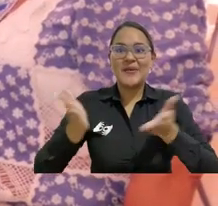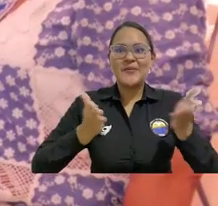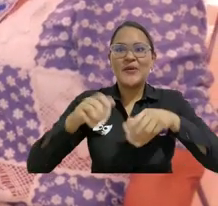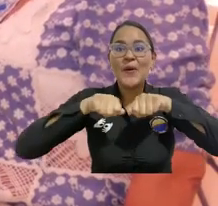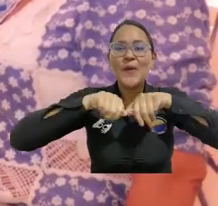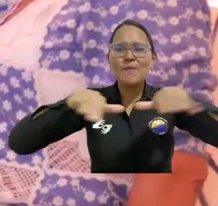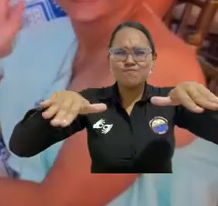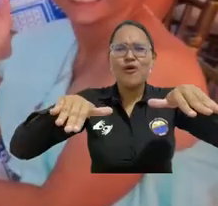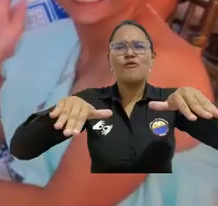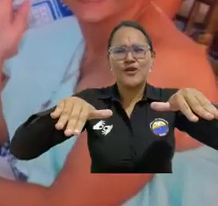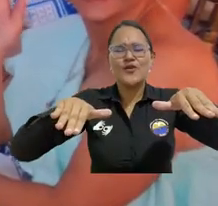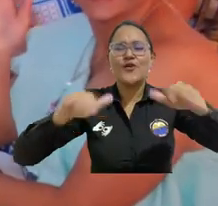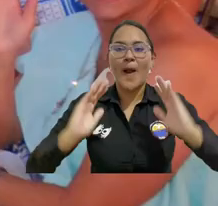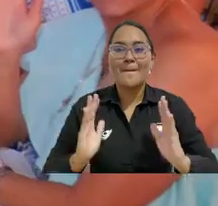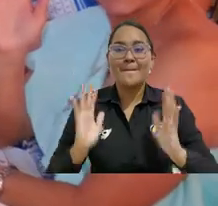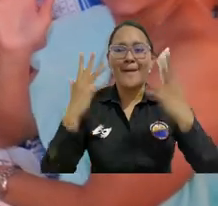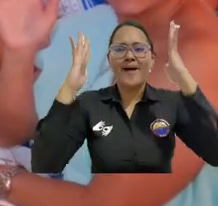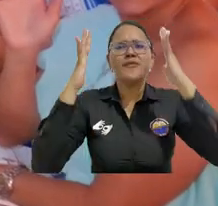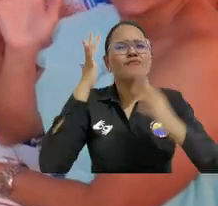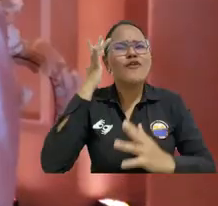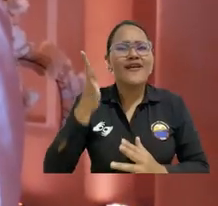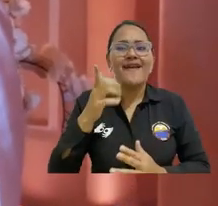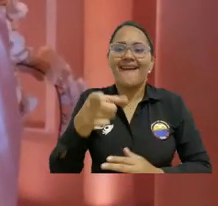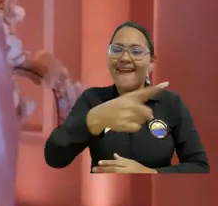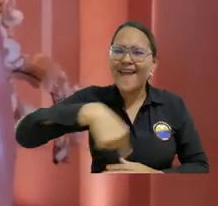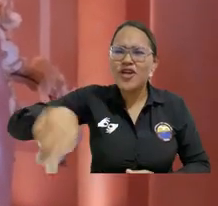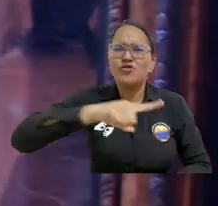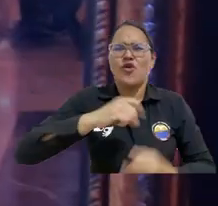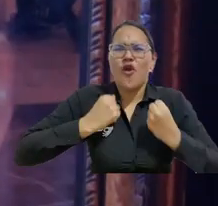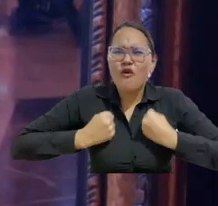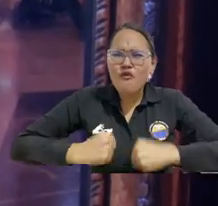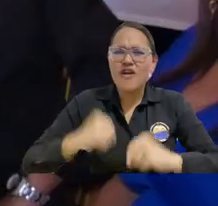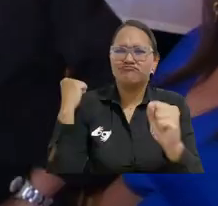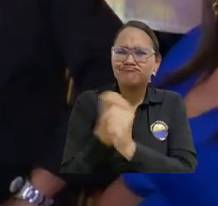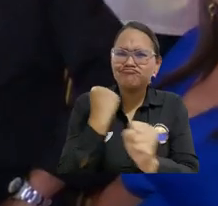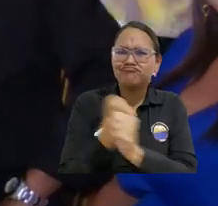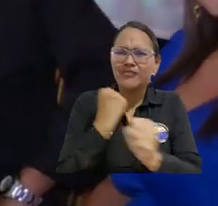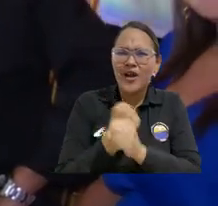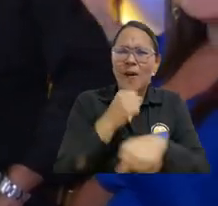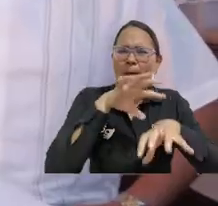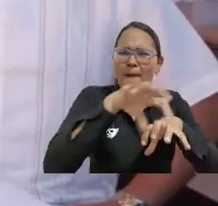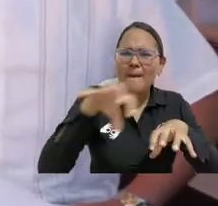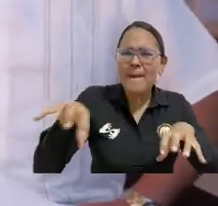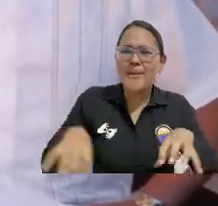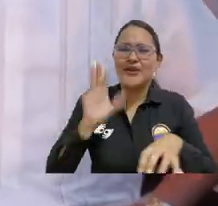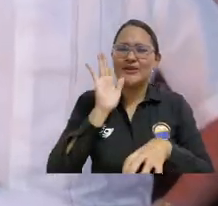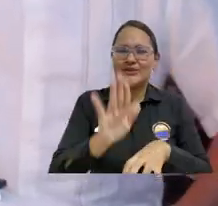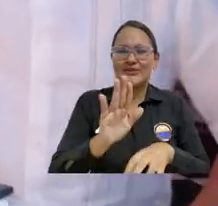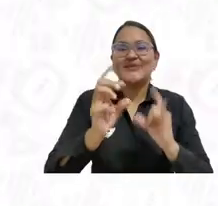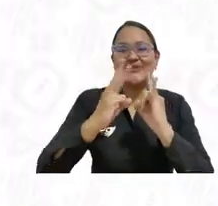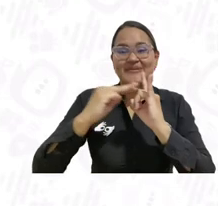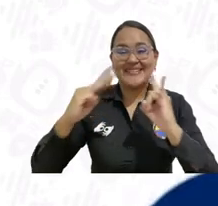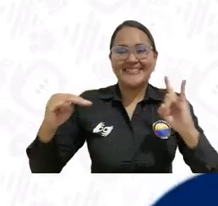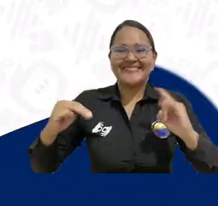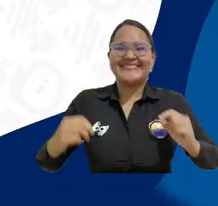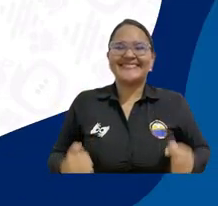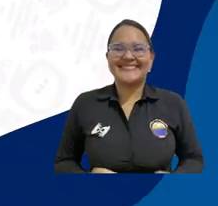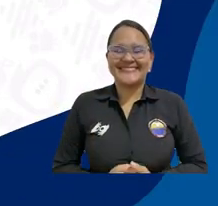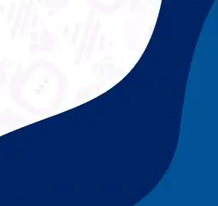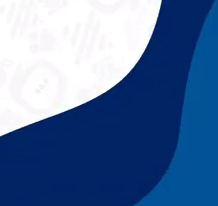ese compromiso inquebrantable y el esfuerzo con el que han realizado su labor desde distintas dependencias y áreas del saber.